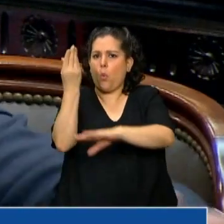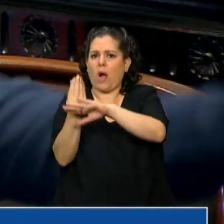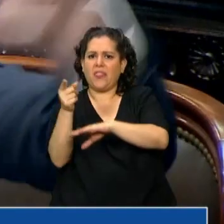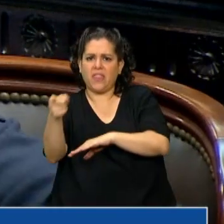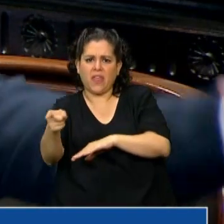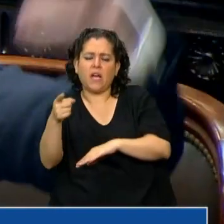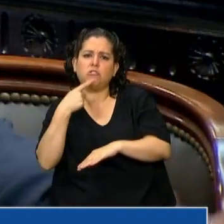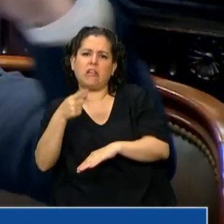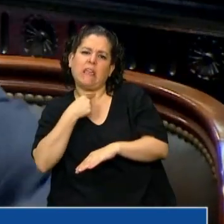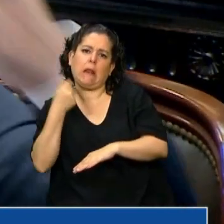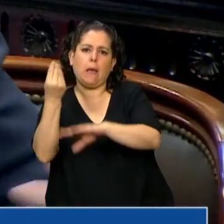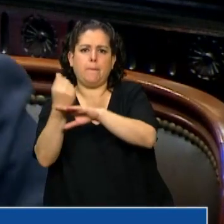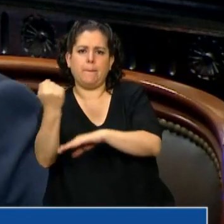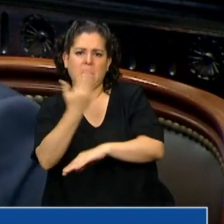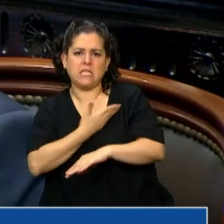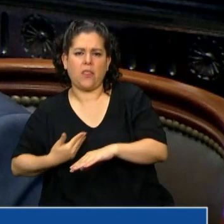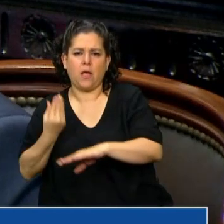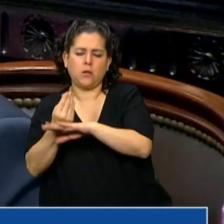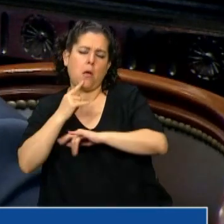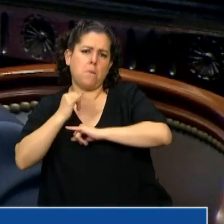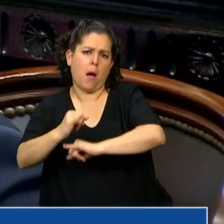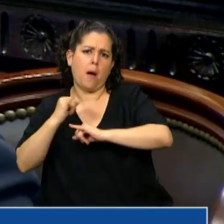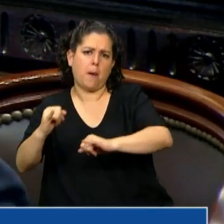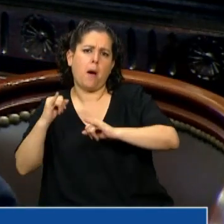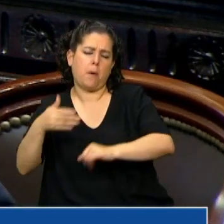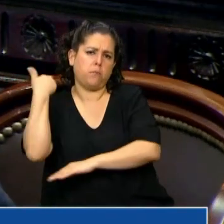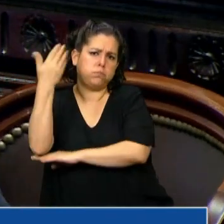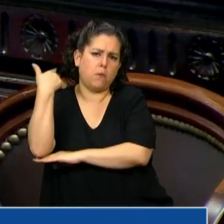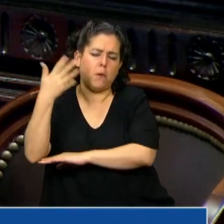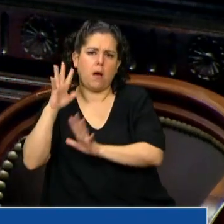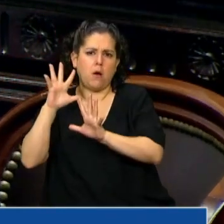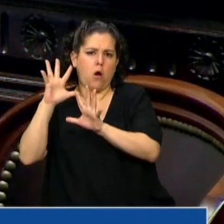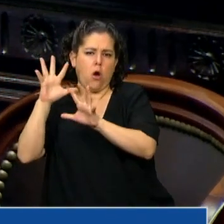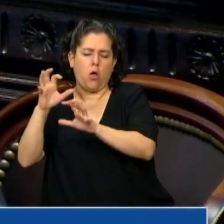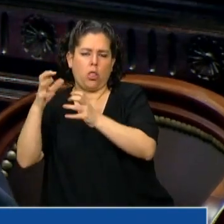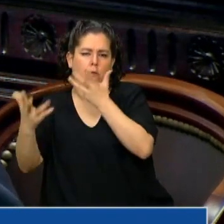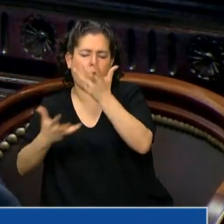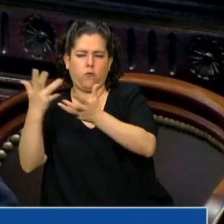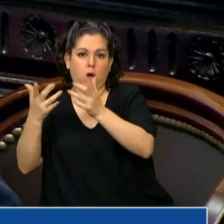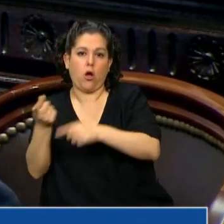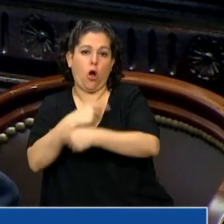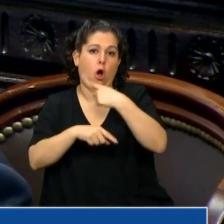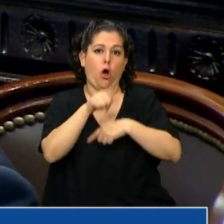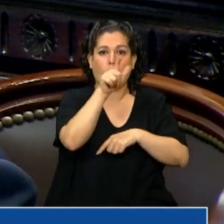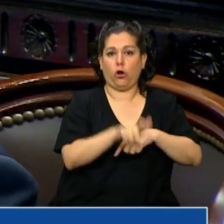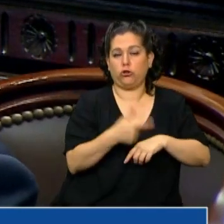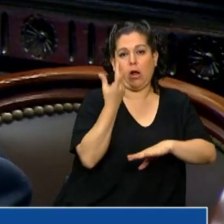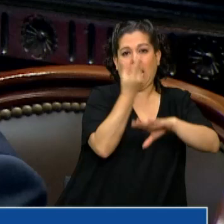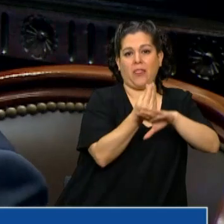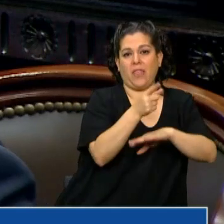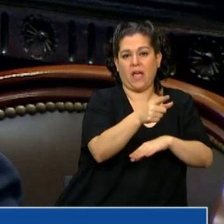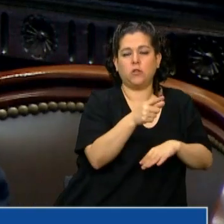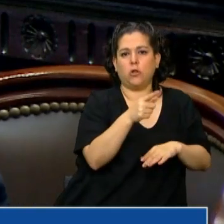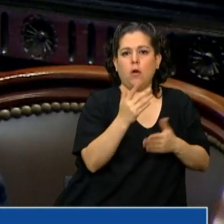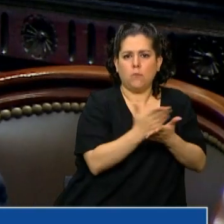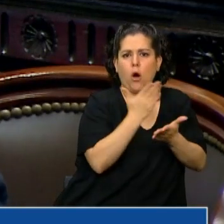echa leña al fuego día tras día con sus declaraciones y tenemos otro candidato que le mete papeles que son los